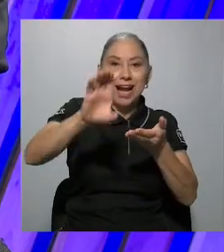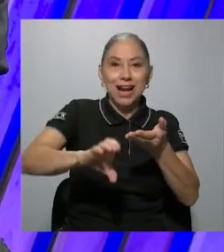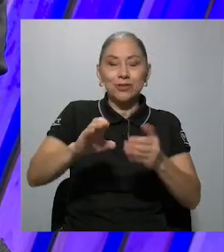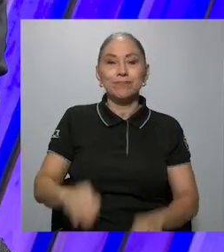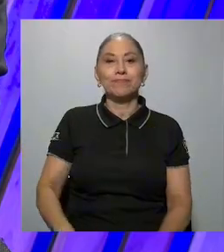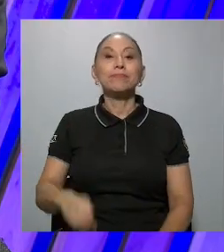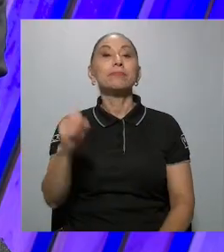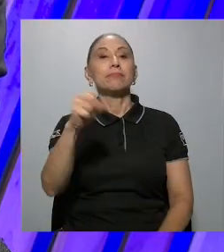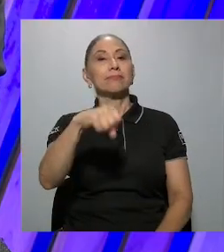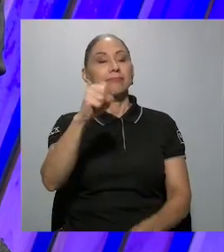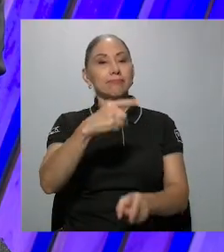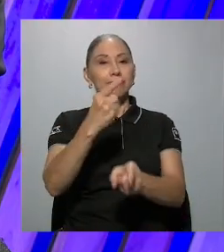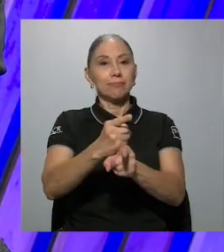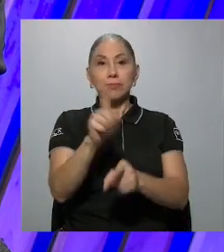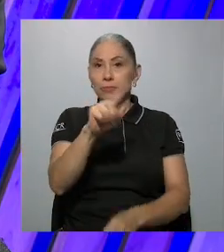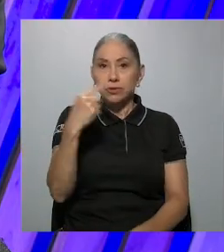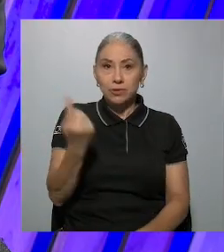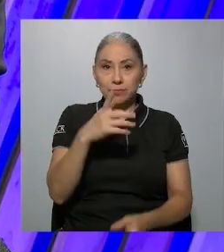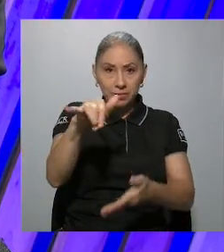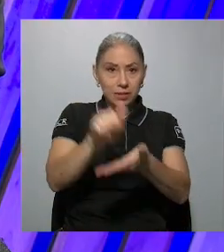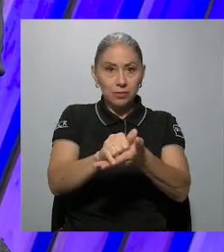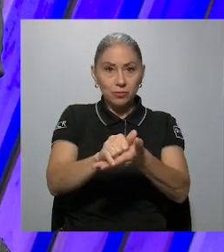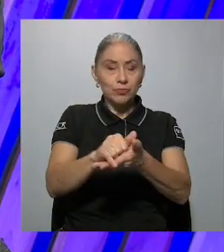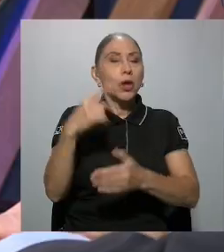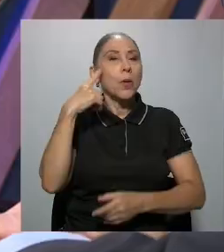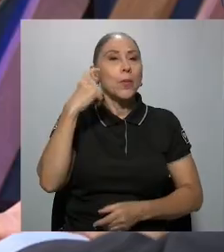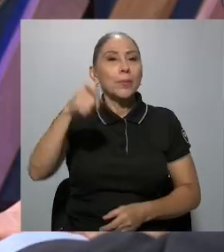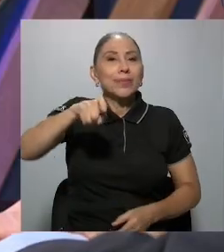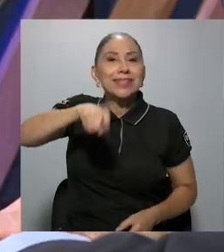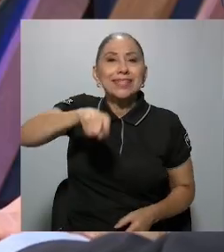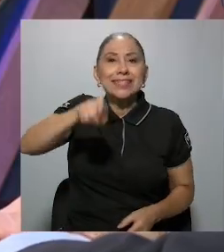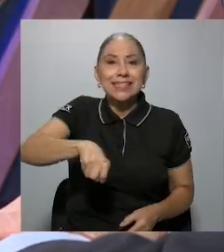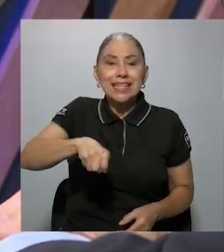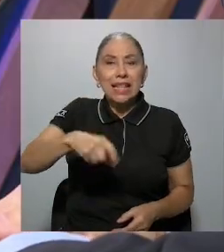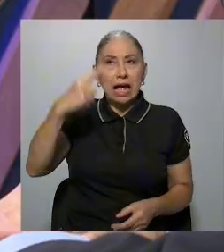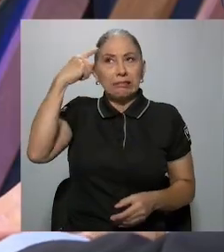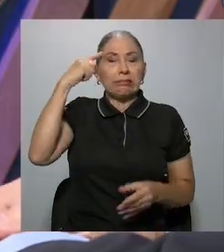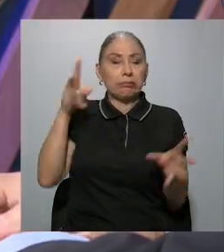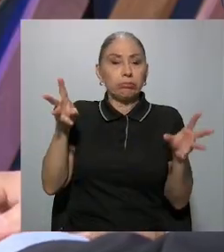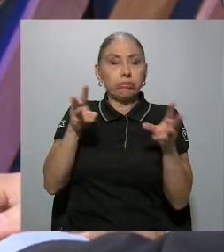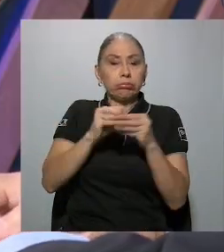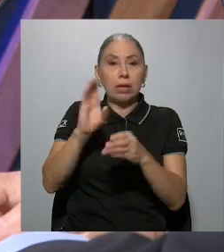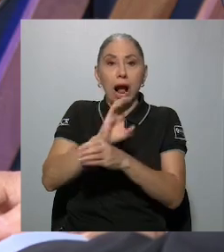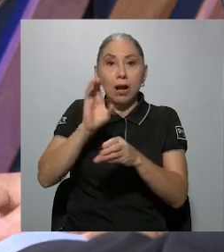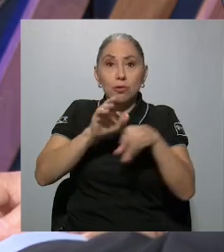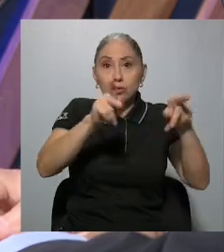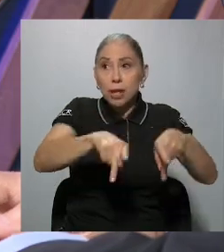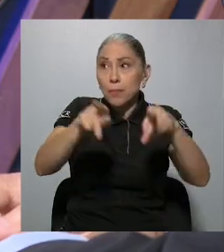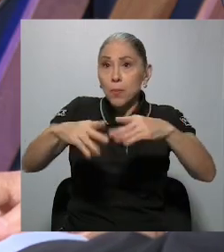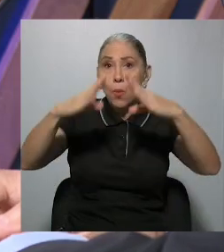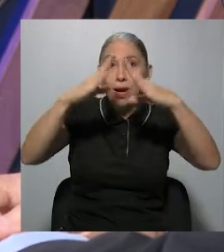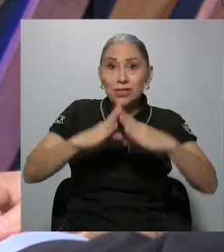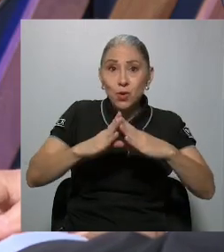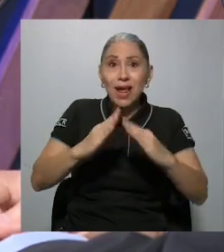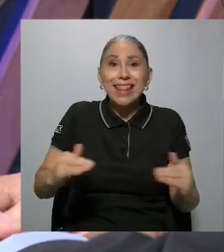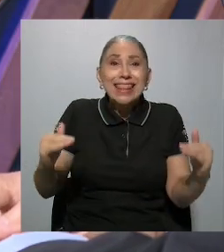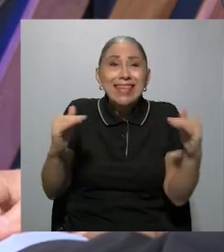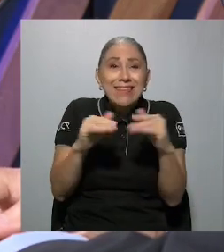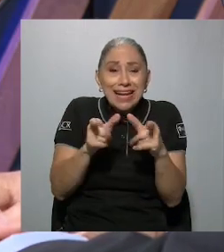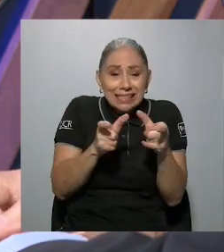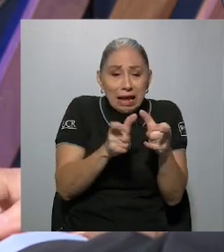de San Carlos. Así es. Y no solo eso, o sea, es porque se necesita tener cálculos de población